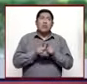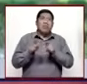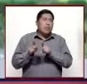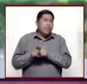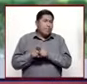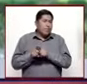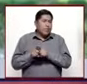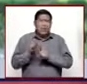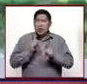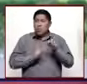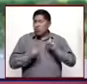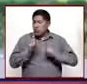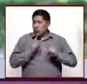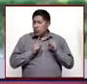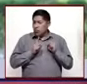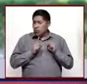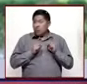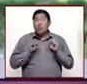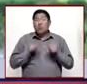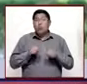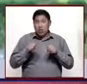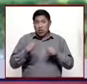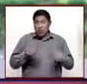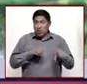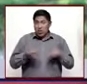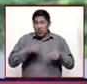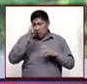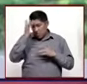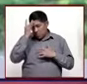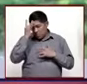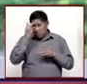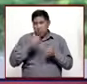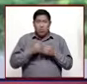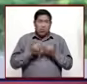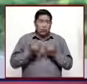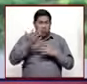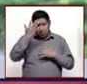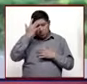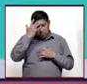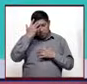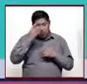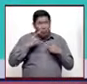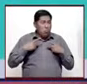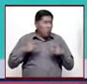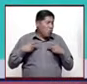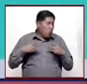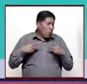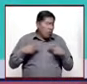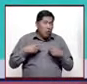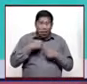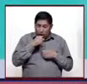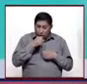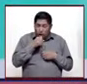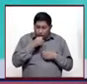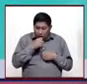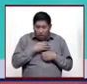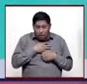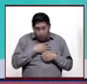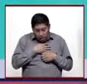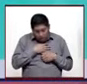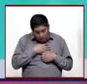también en algunos casos pueden provocar otro tipo de enfermedades como enfermedades de tipo pulmonar. El famoso síndrome de Loeffler